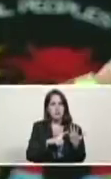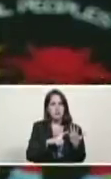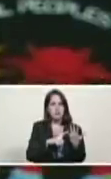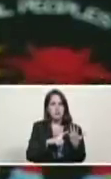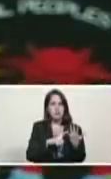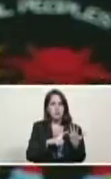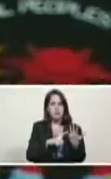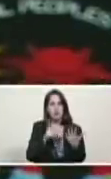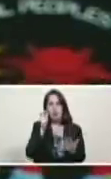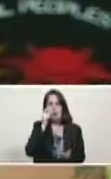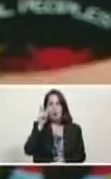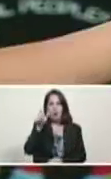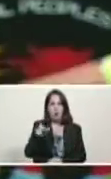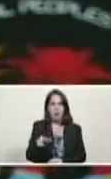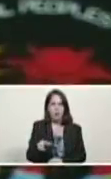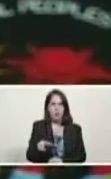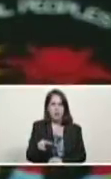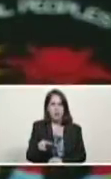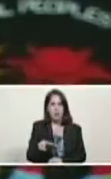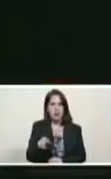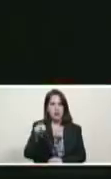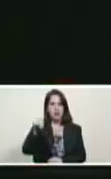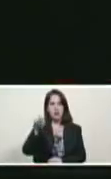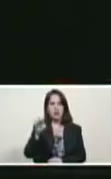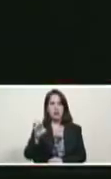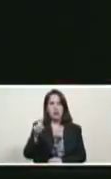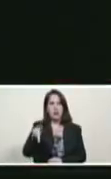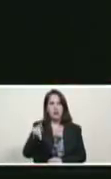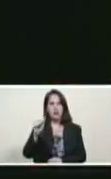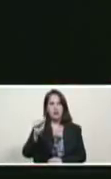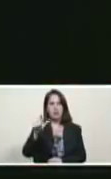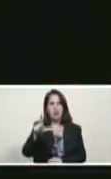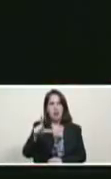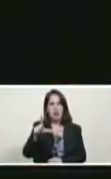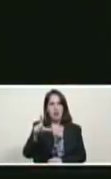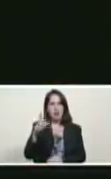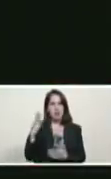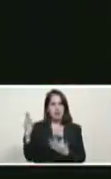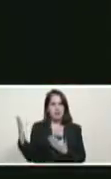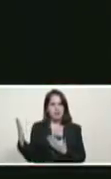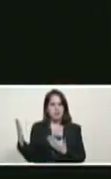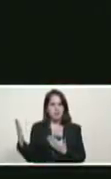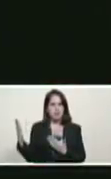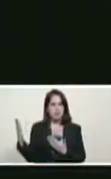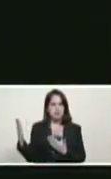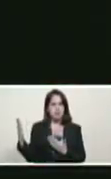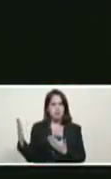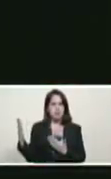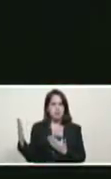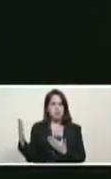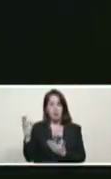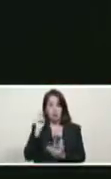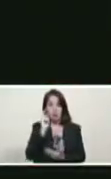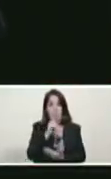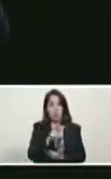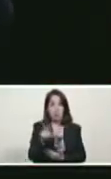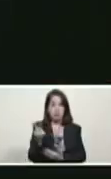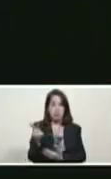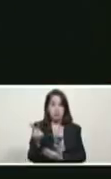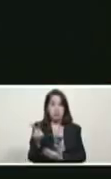y el compañero de nepal que también nos acompañe acá tenemos como de recientes